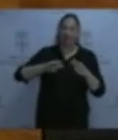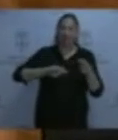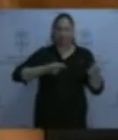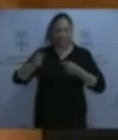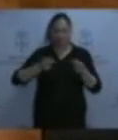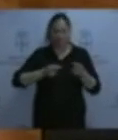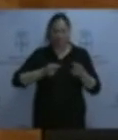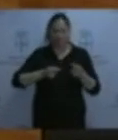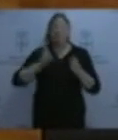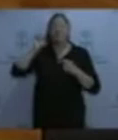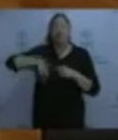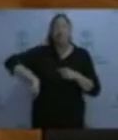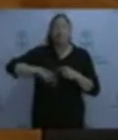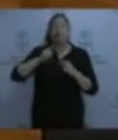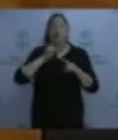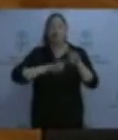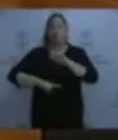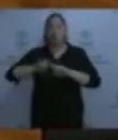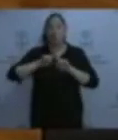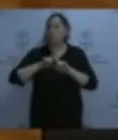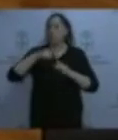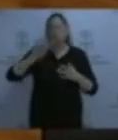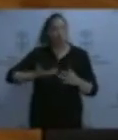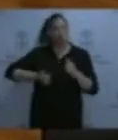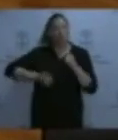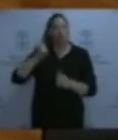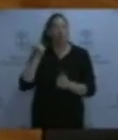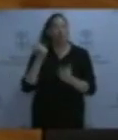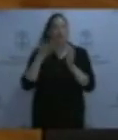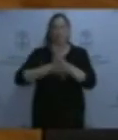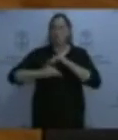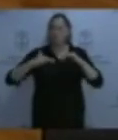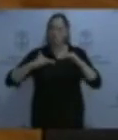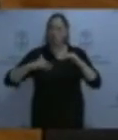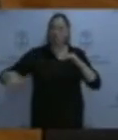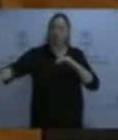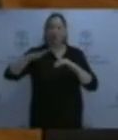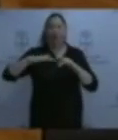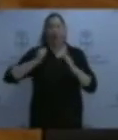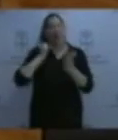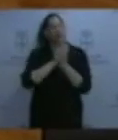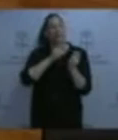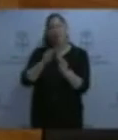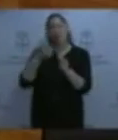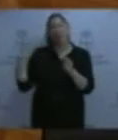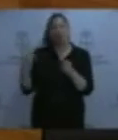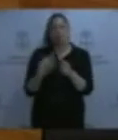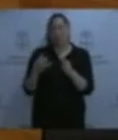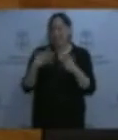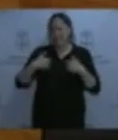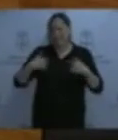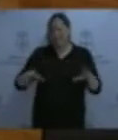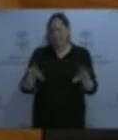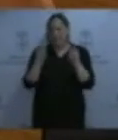Y después, por supuesto, el problema de fondo, garantizar la movilidad, ya acabo. Y obvio que con una nula